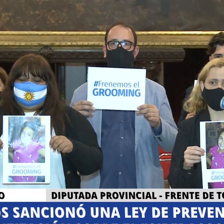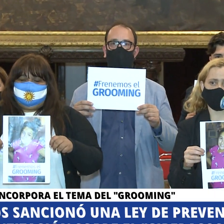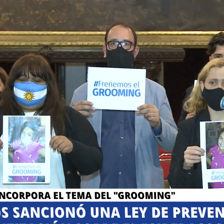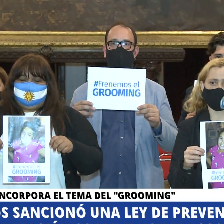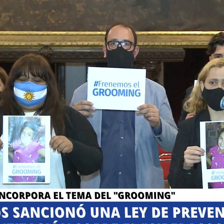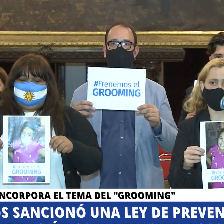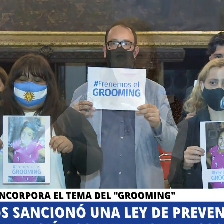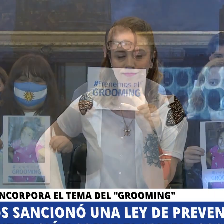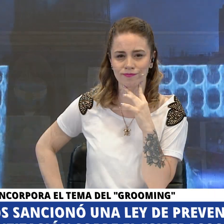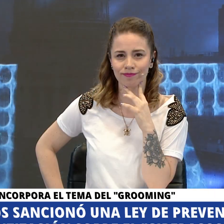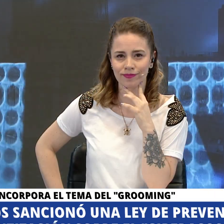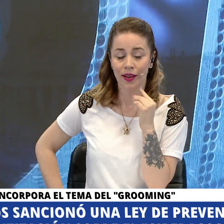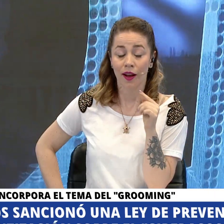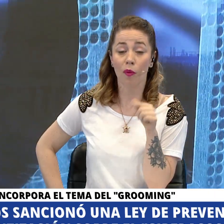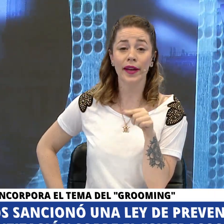Internet.